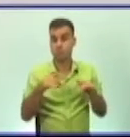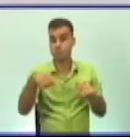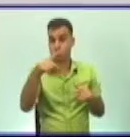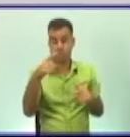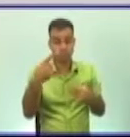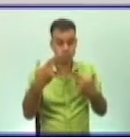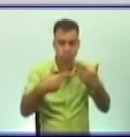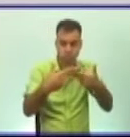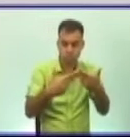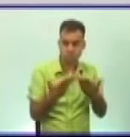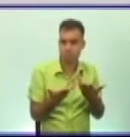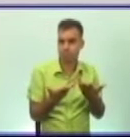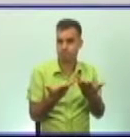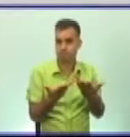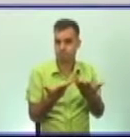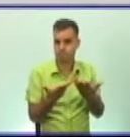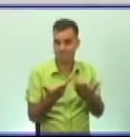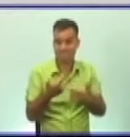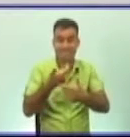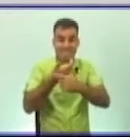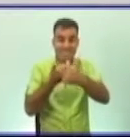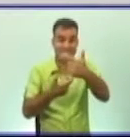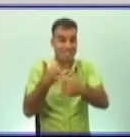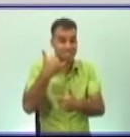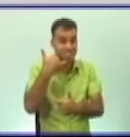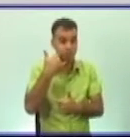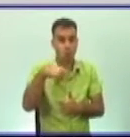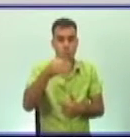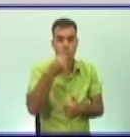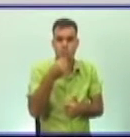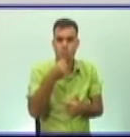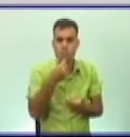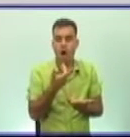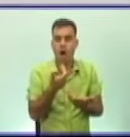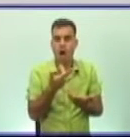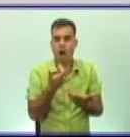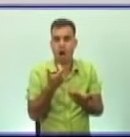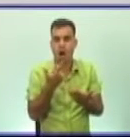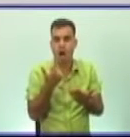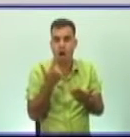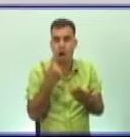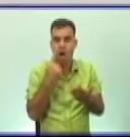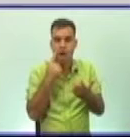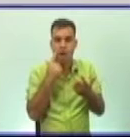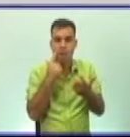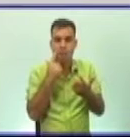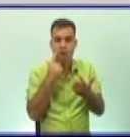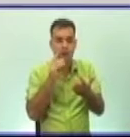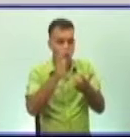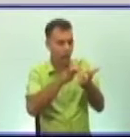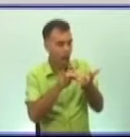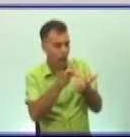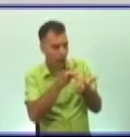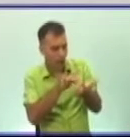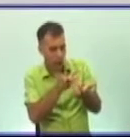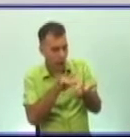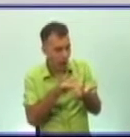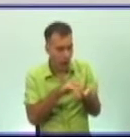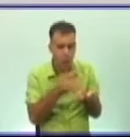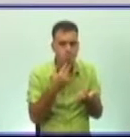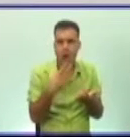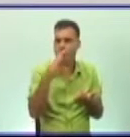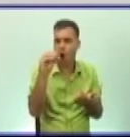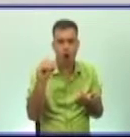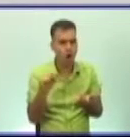uso de su teléfono, usted puede buscar en la calculadora científica la función inversa del coseno